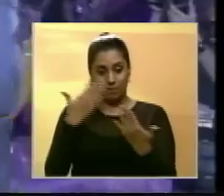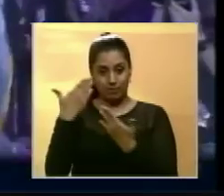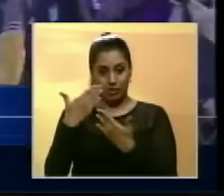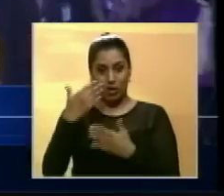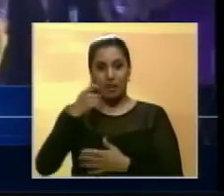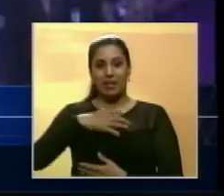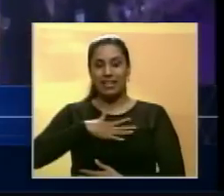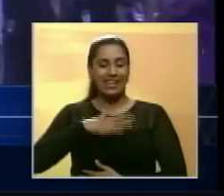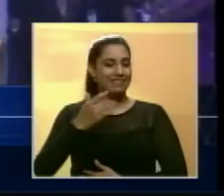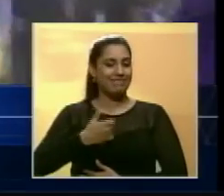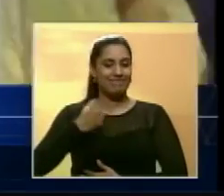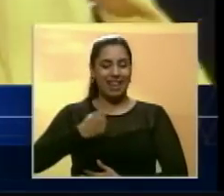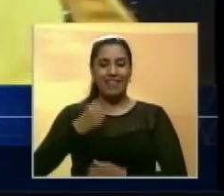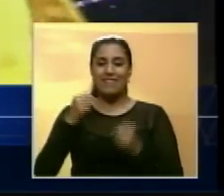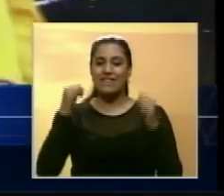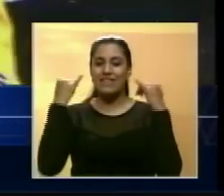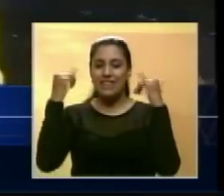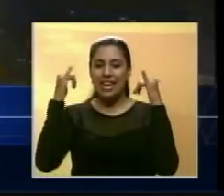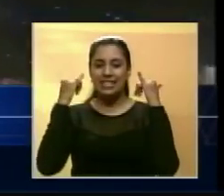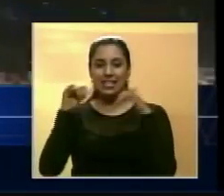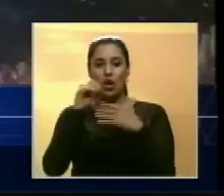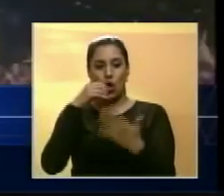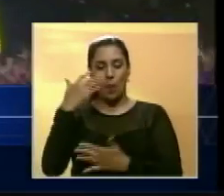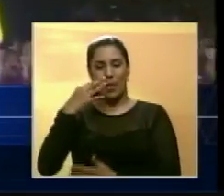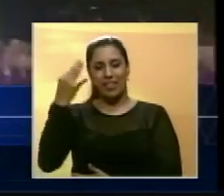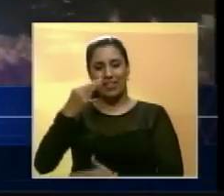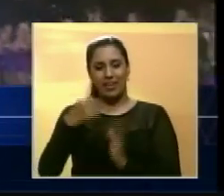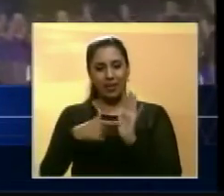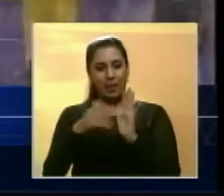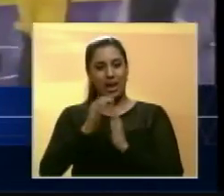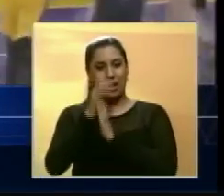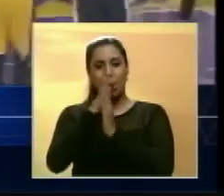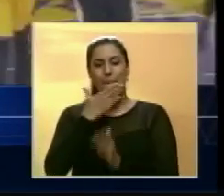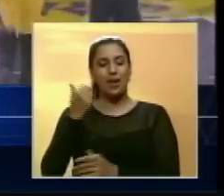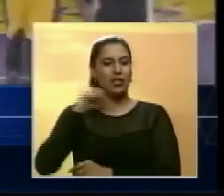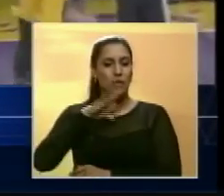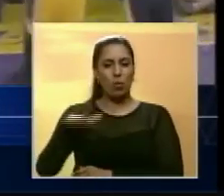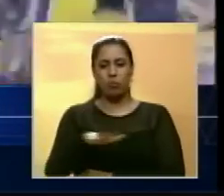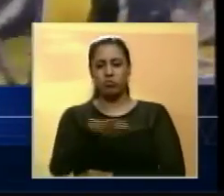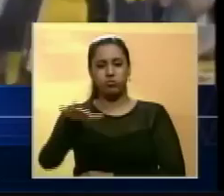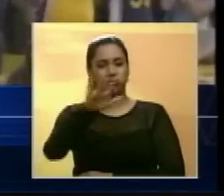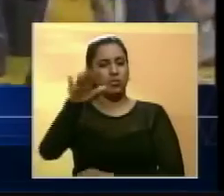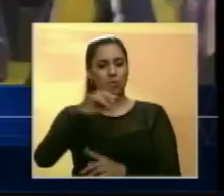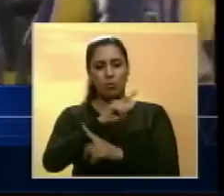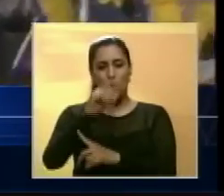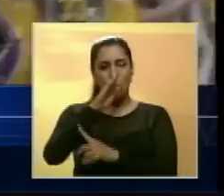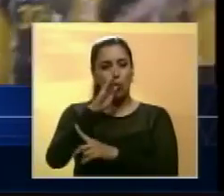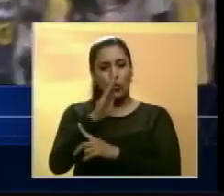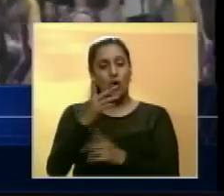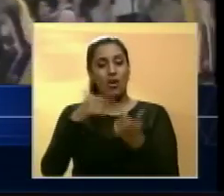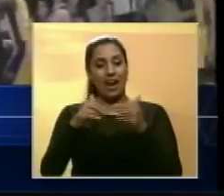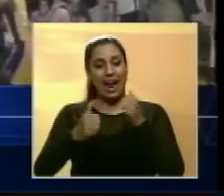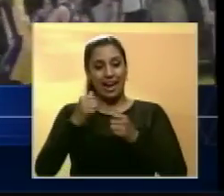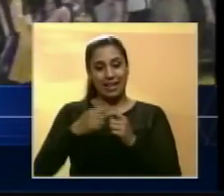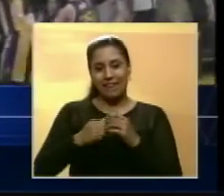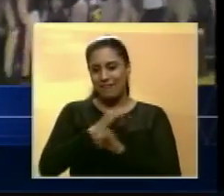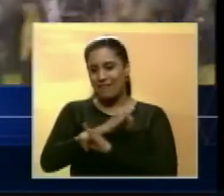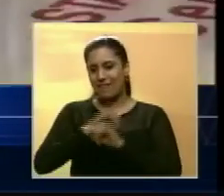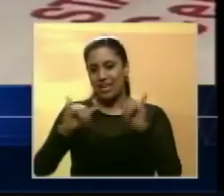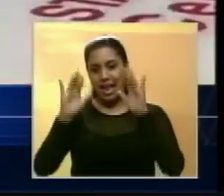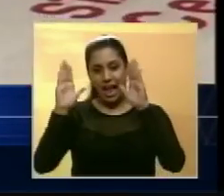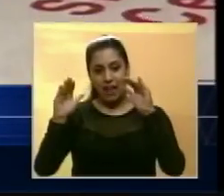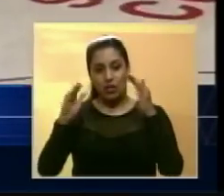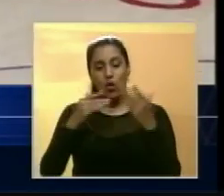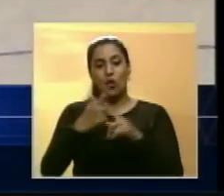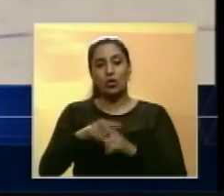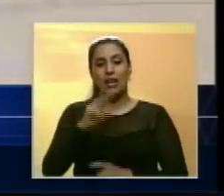Ángeles vivió una verdadera fiesta. Bryant lideró el ataque de los Lakers como en los viejos tiempos para culminar por todo lo alto una carrera brillante. En